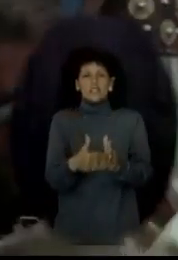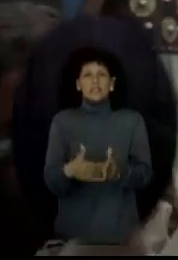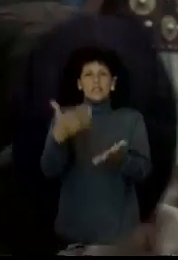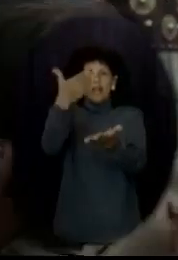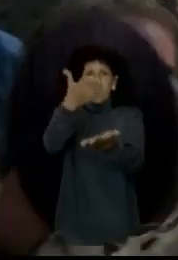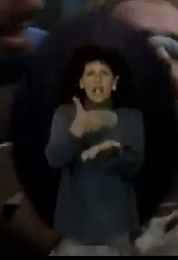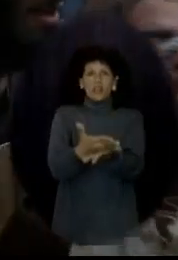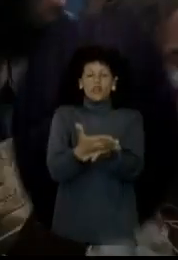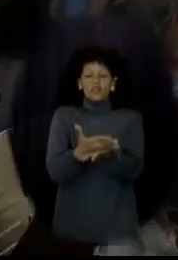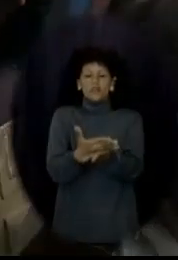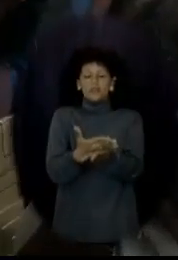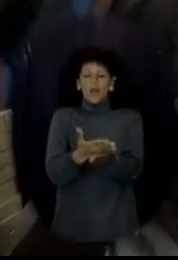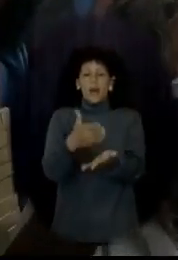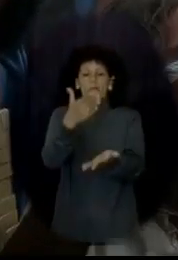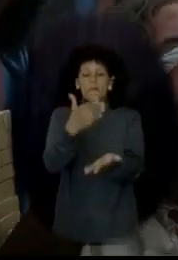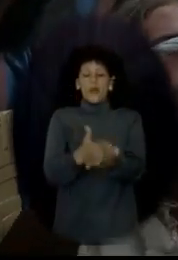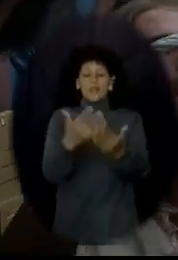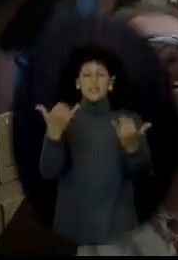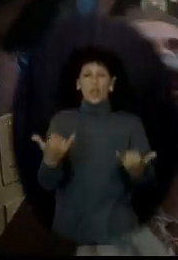¡Alto!